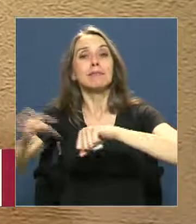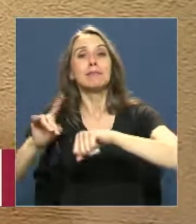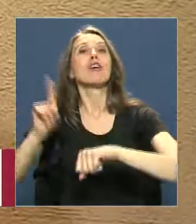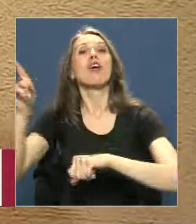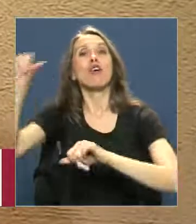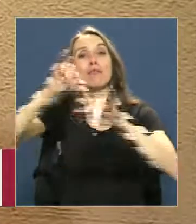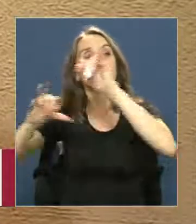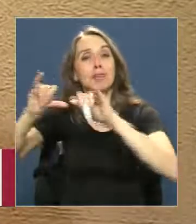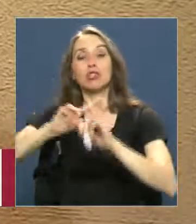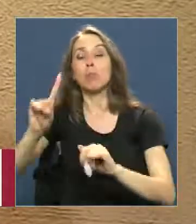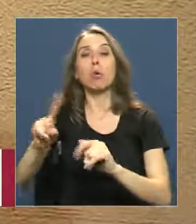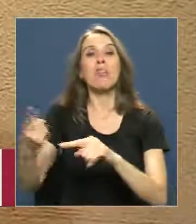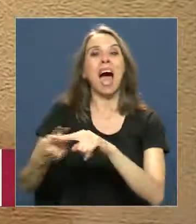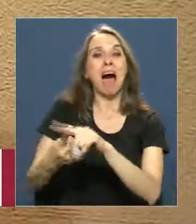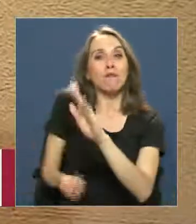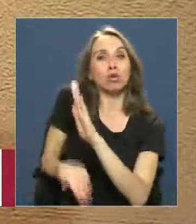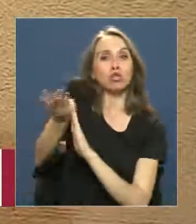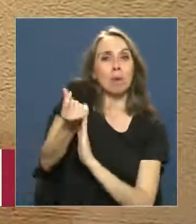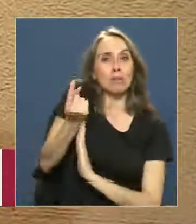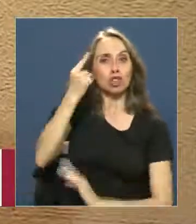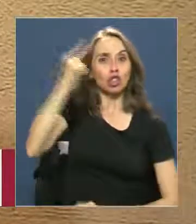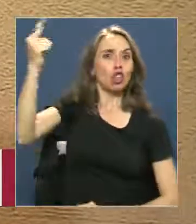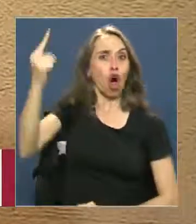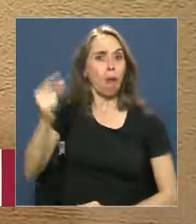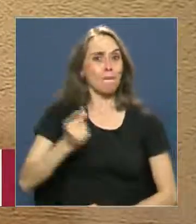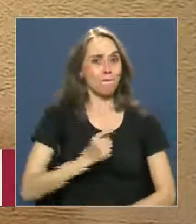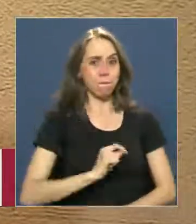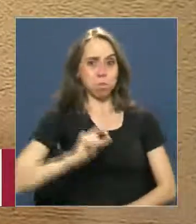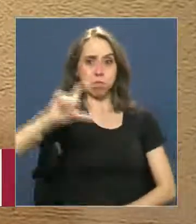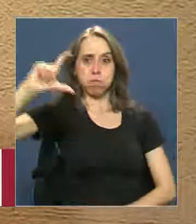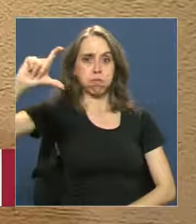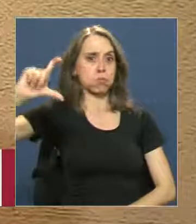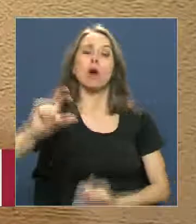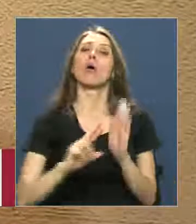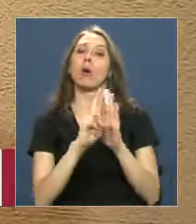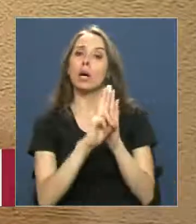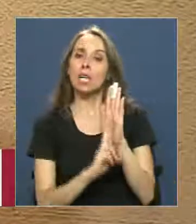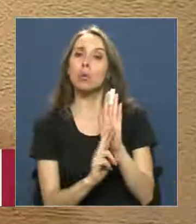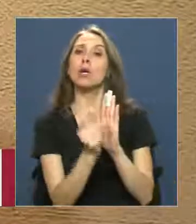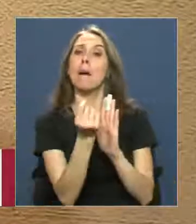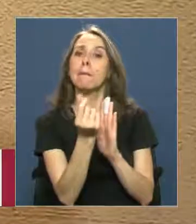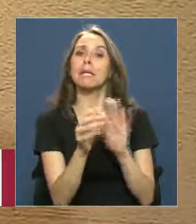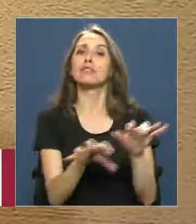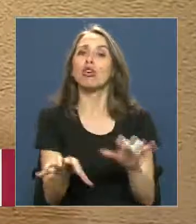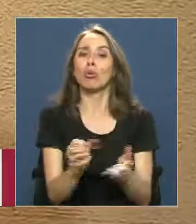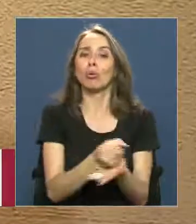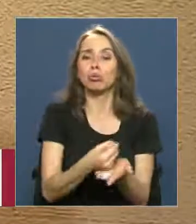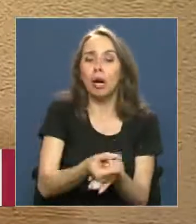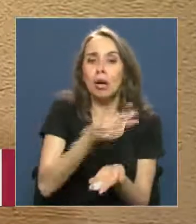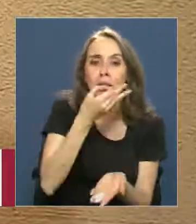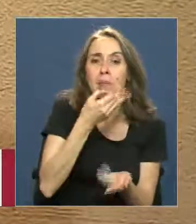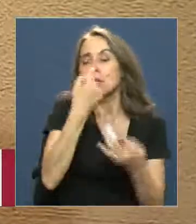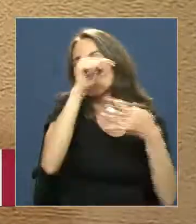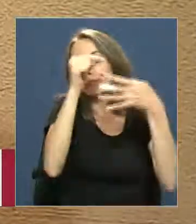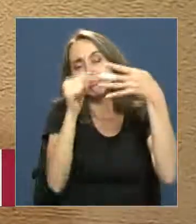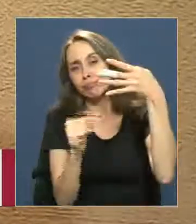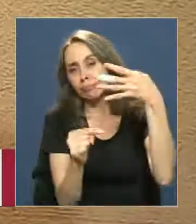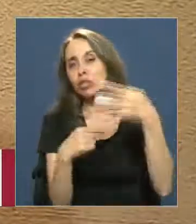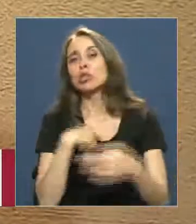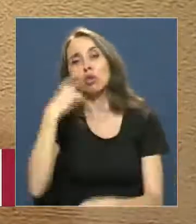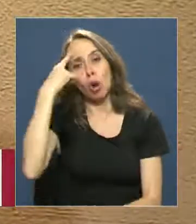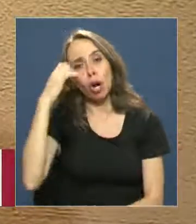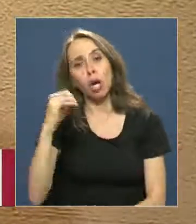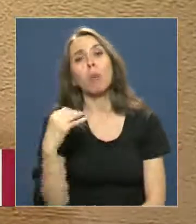y abusivamente sus precios. De igual forma, regular los precios de productos farmacéuticos. En fin, creo que es